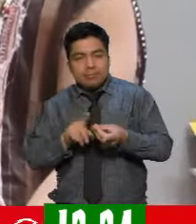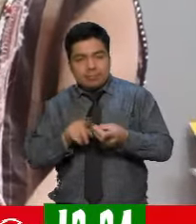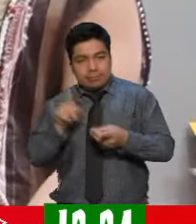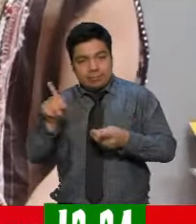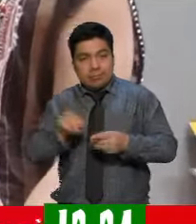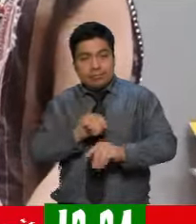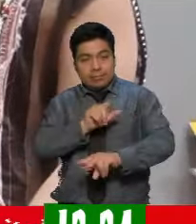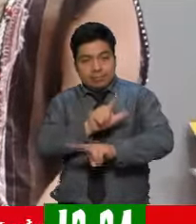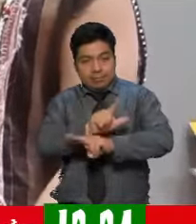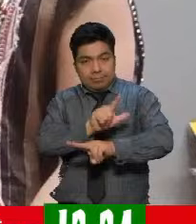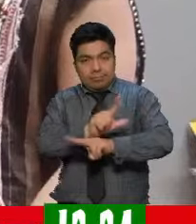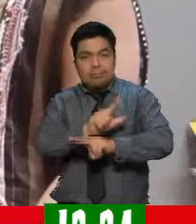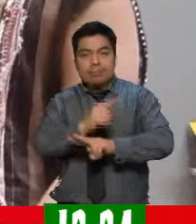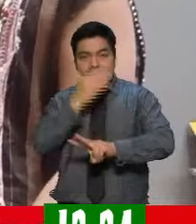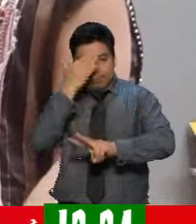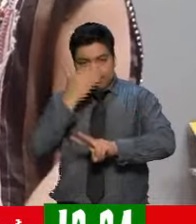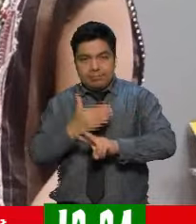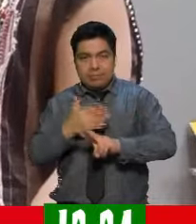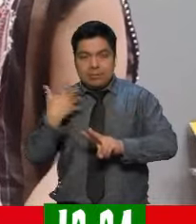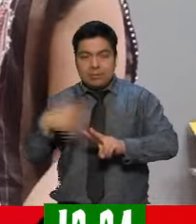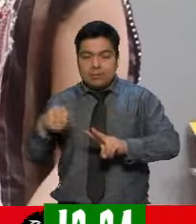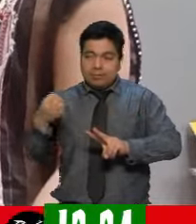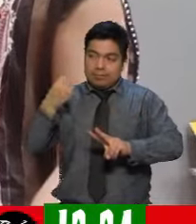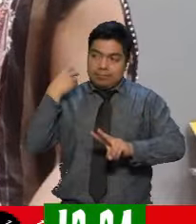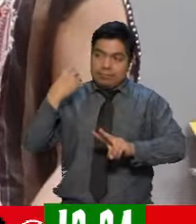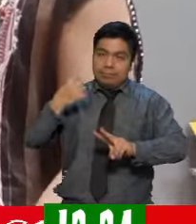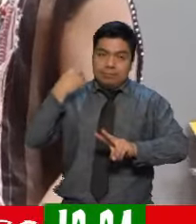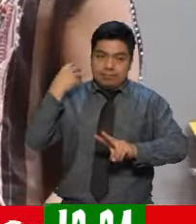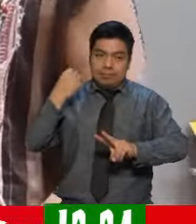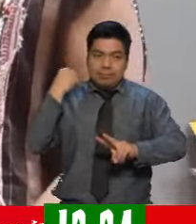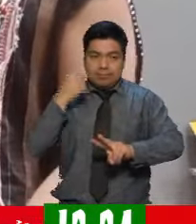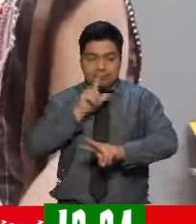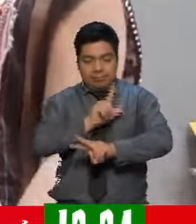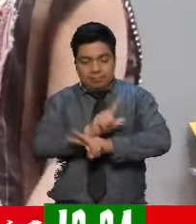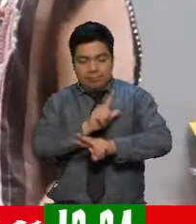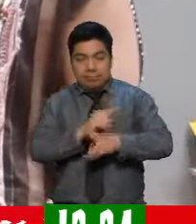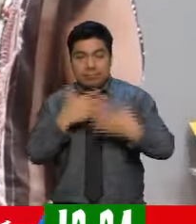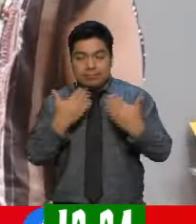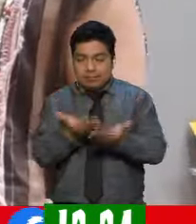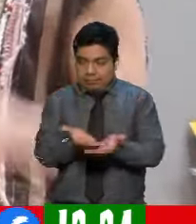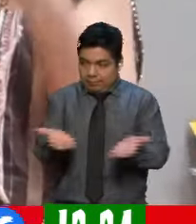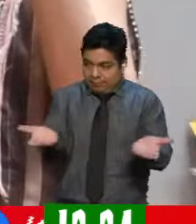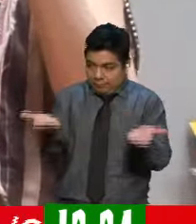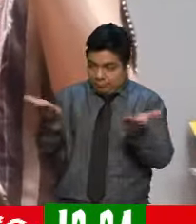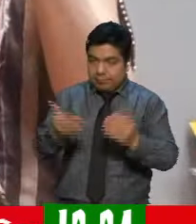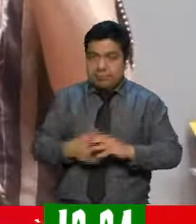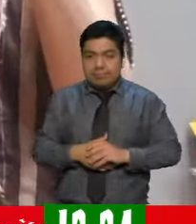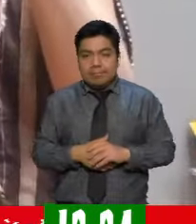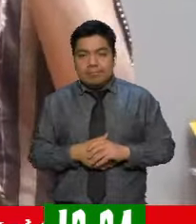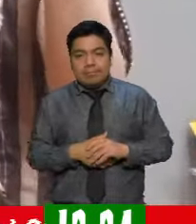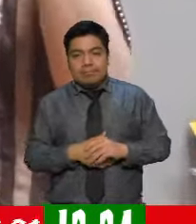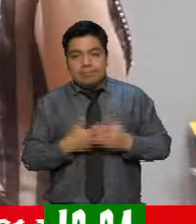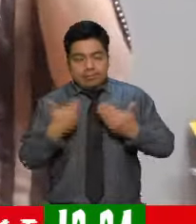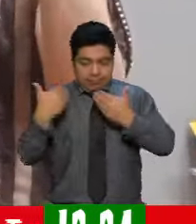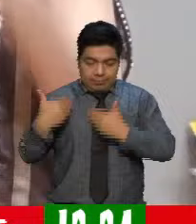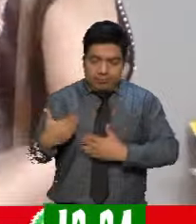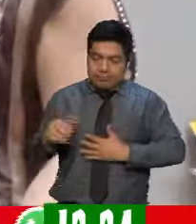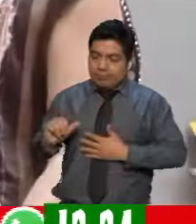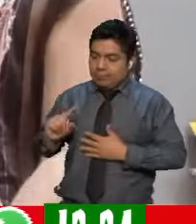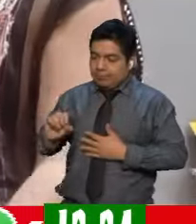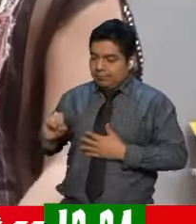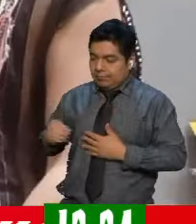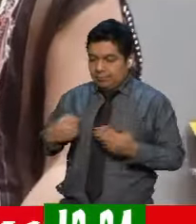Latino, el festival más grande de Latinoamérica. No me canso de decirlo, pero mejor preséntense ustedes. Aquí Arturo Bárcenas, el